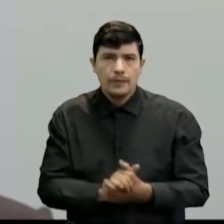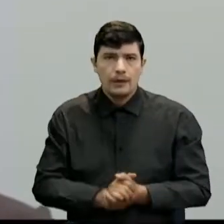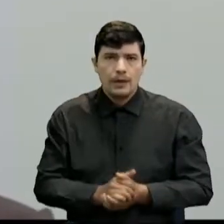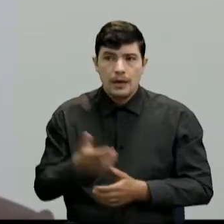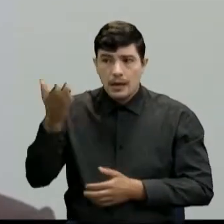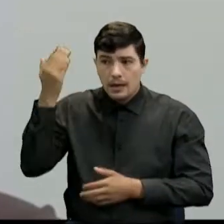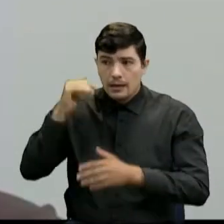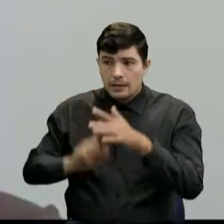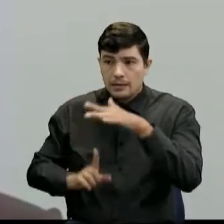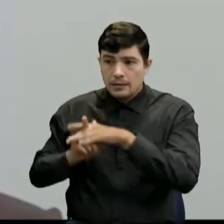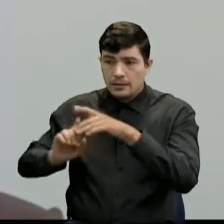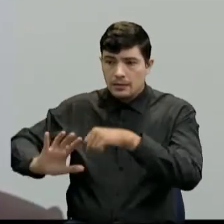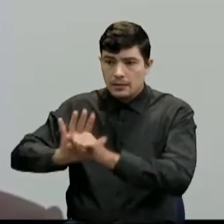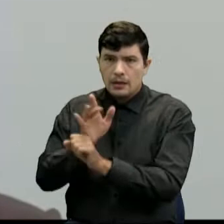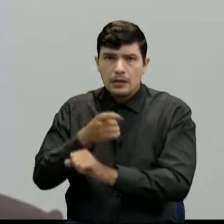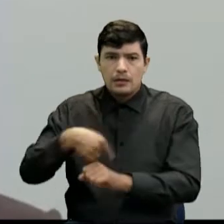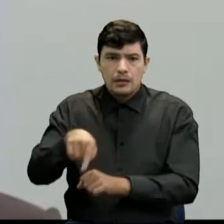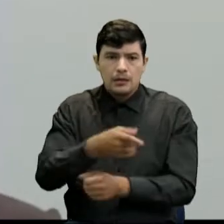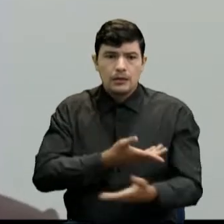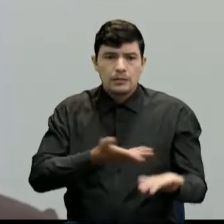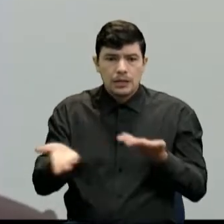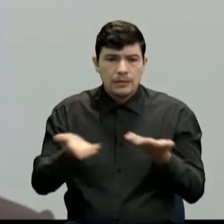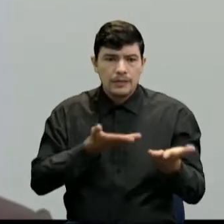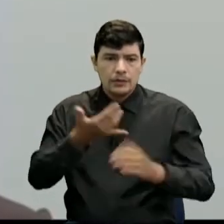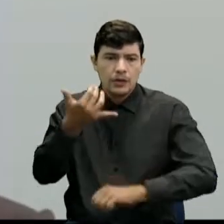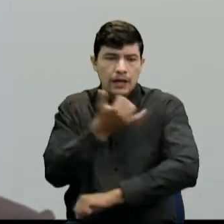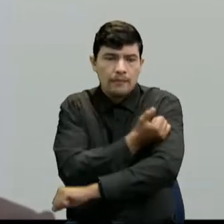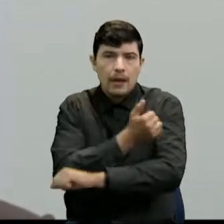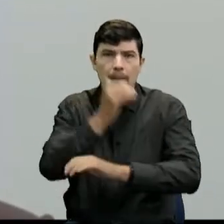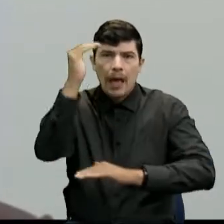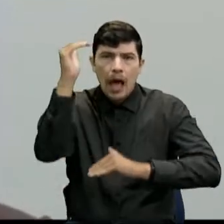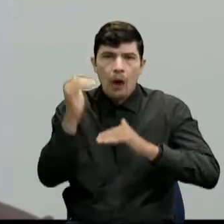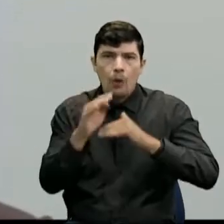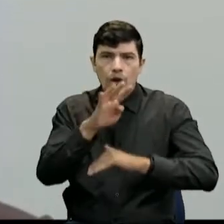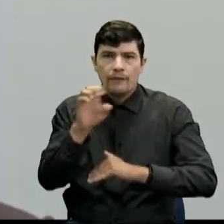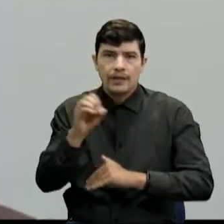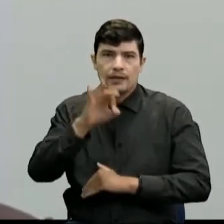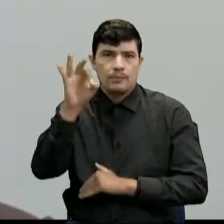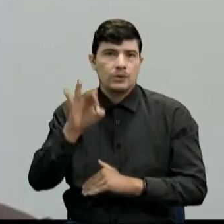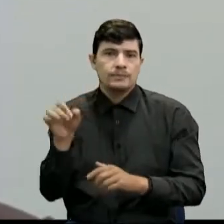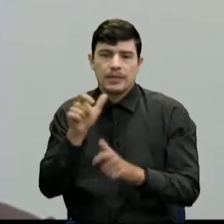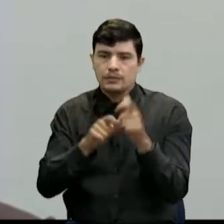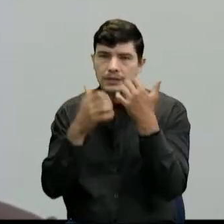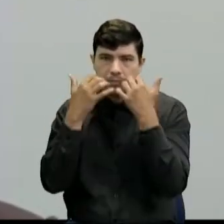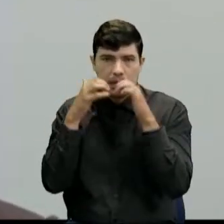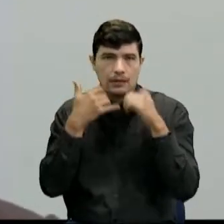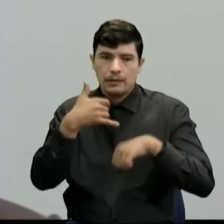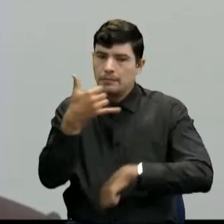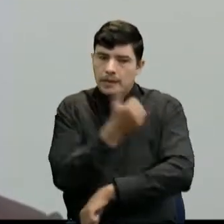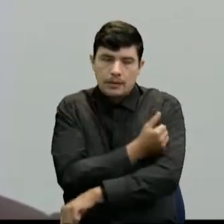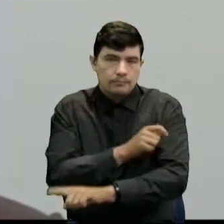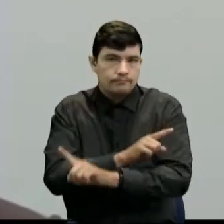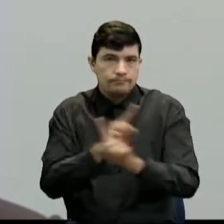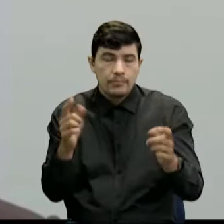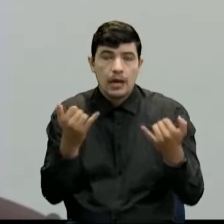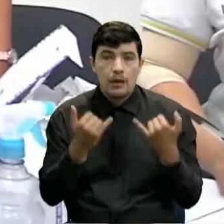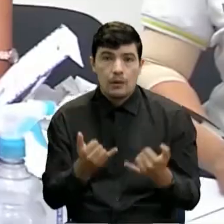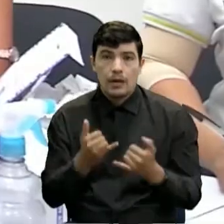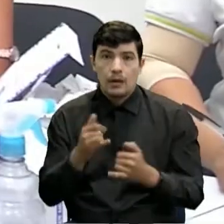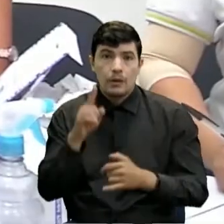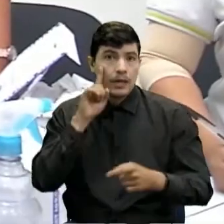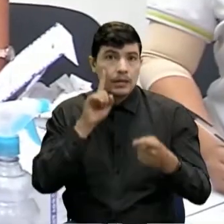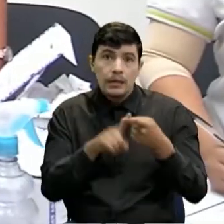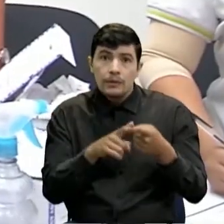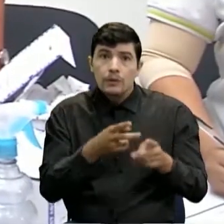coberturas vacunales han disminuido por debajo del 90%. Es un tema preocupante, pues es lo único que garantiza proteger la población,